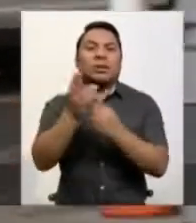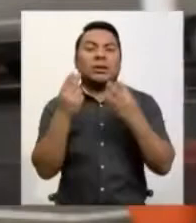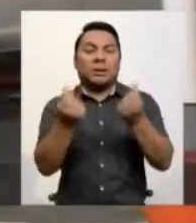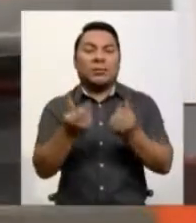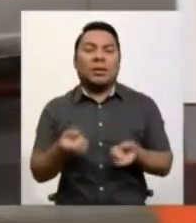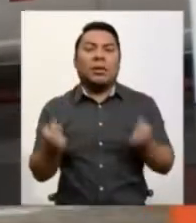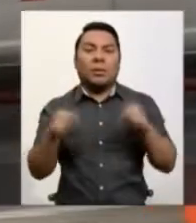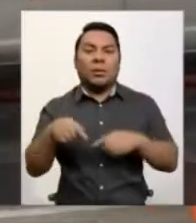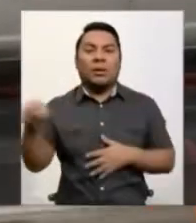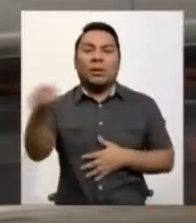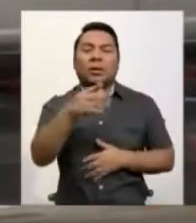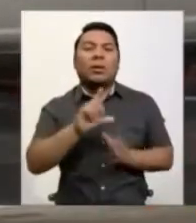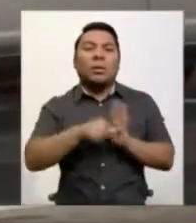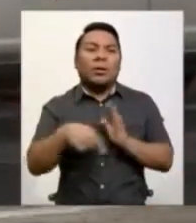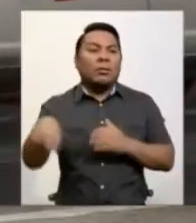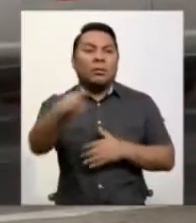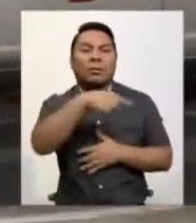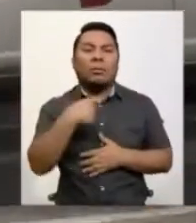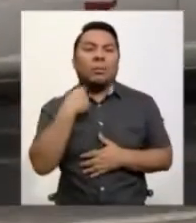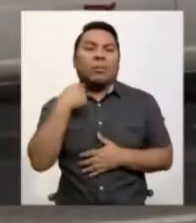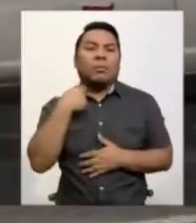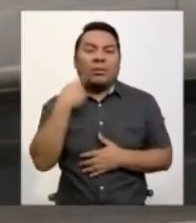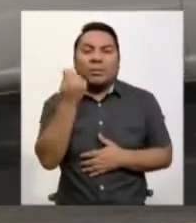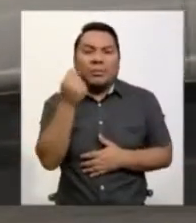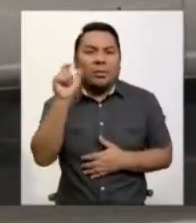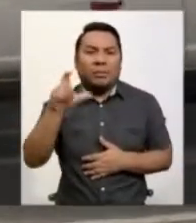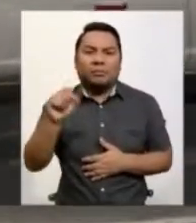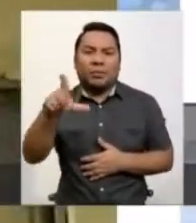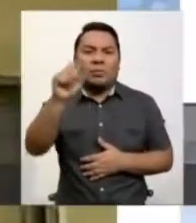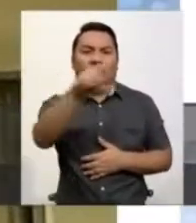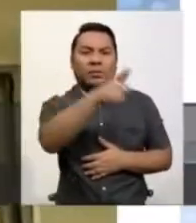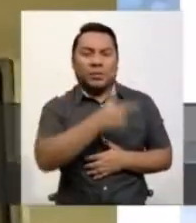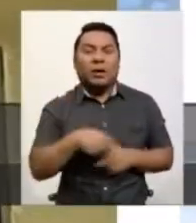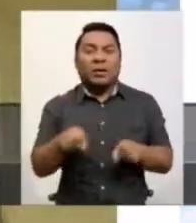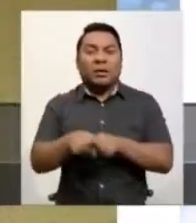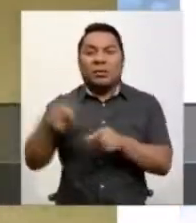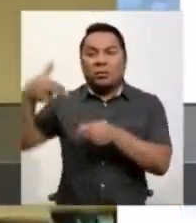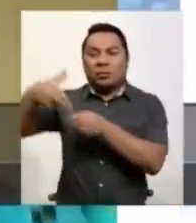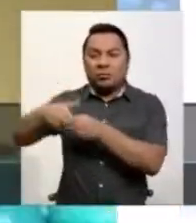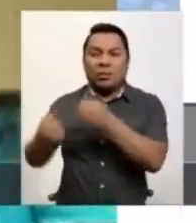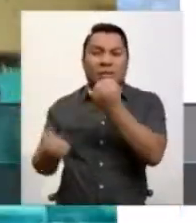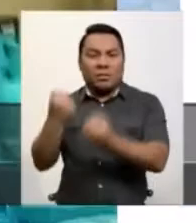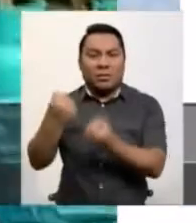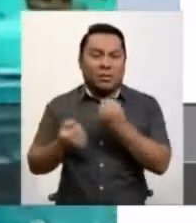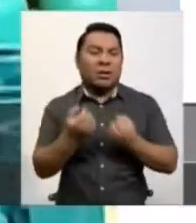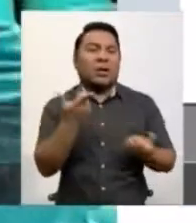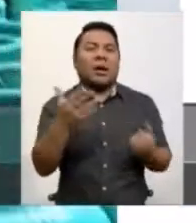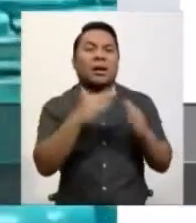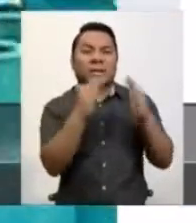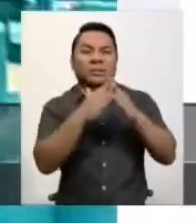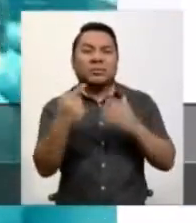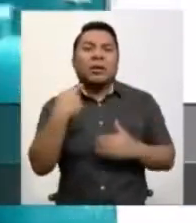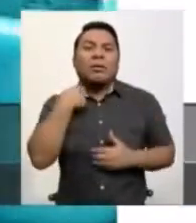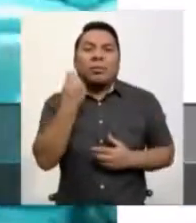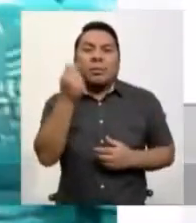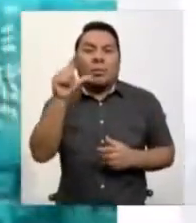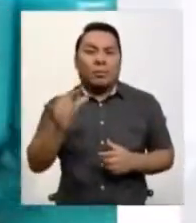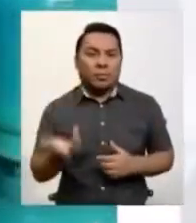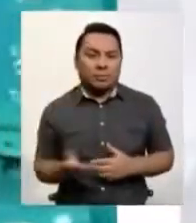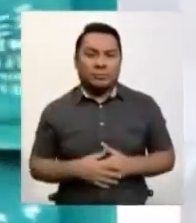más perjudicados con las concertaciones de precios del gas vehicular y doméstico son las familias de menos recursos.